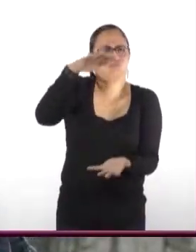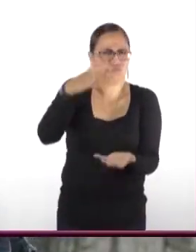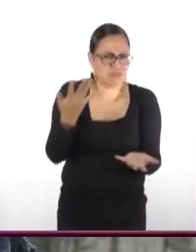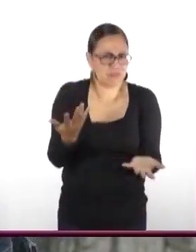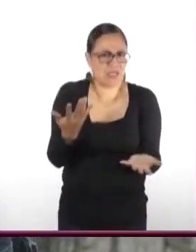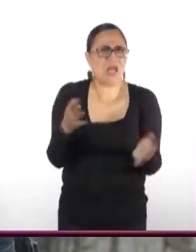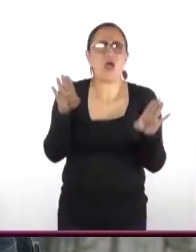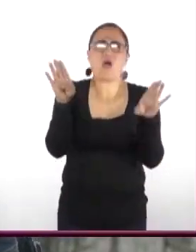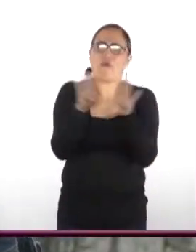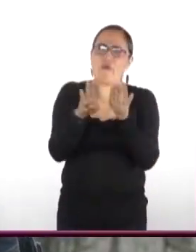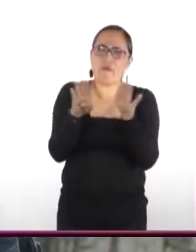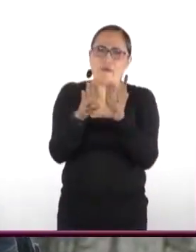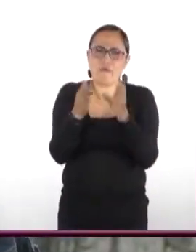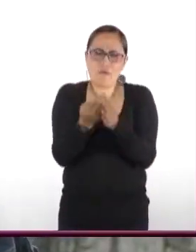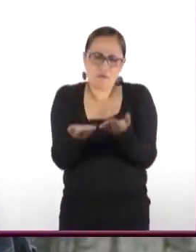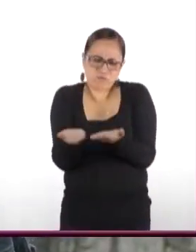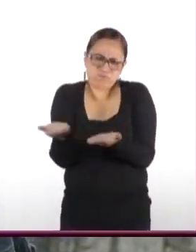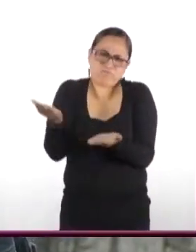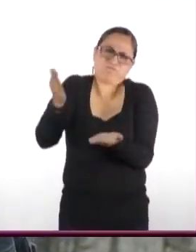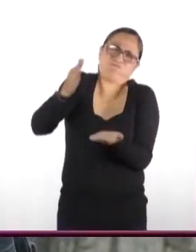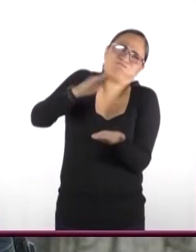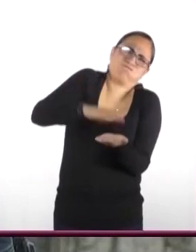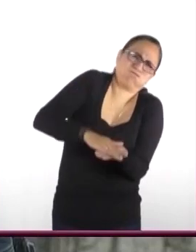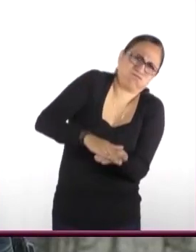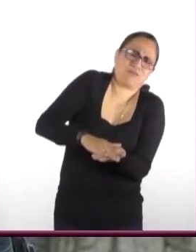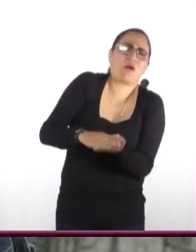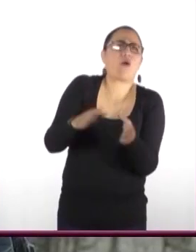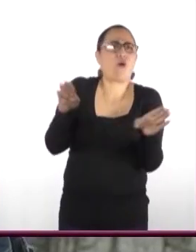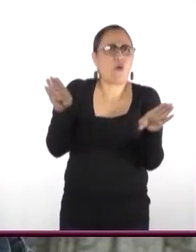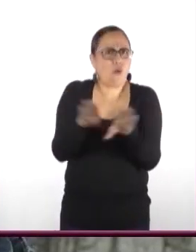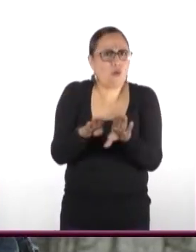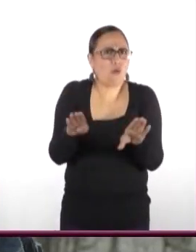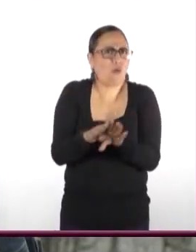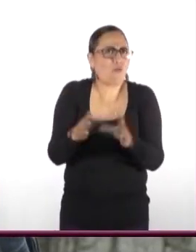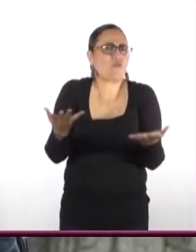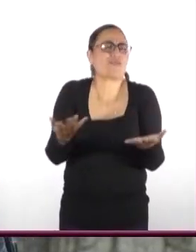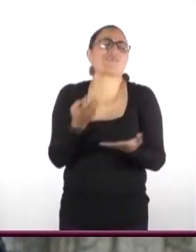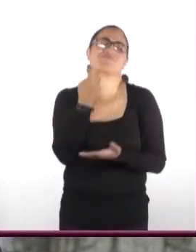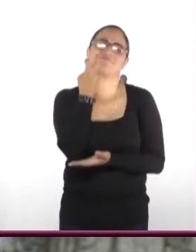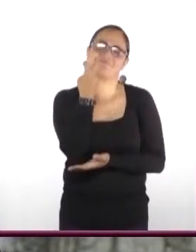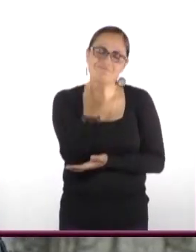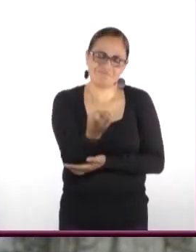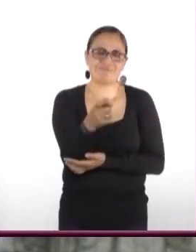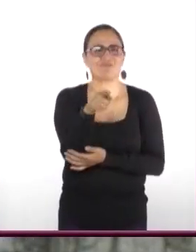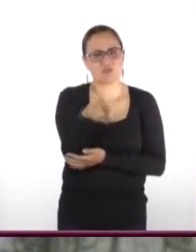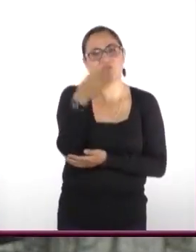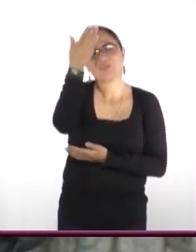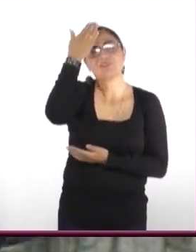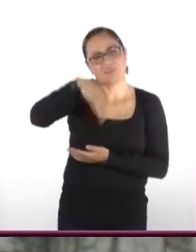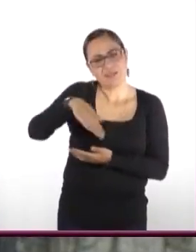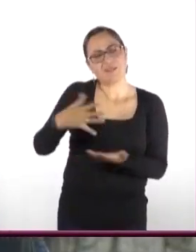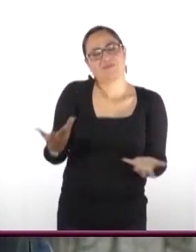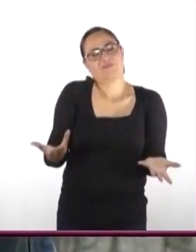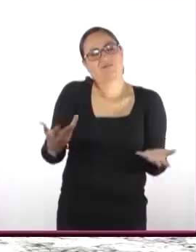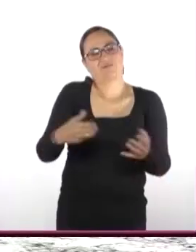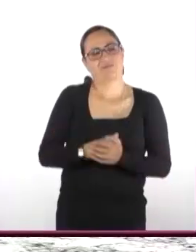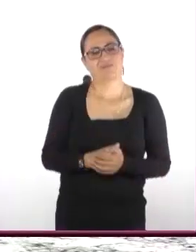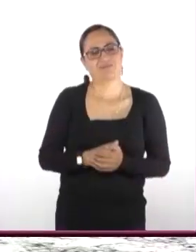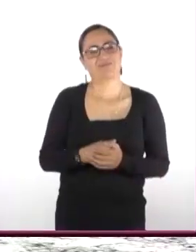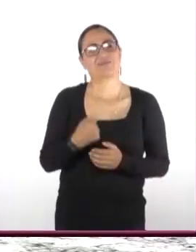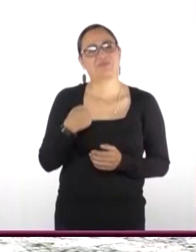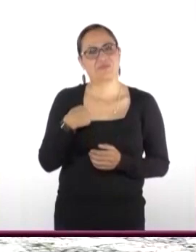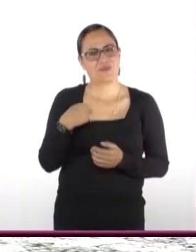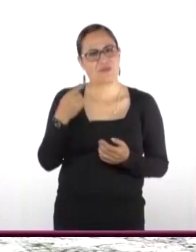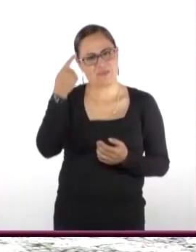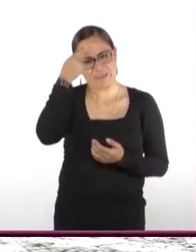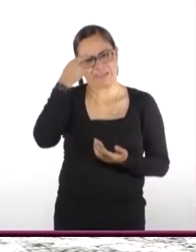sino cómo doblamos semejante pedazo de papel. Elemental, mi querida Saltamontes, elemental. Creo que ya